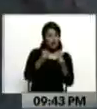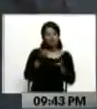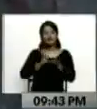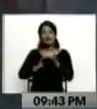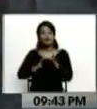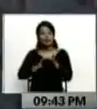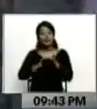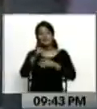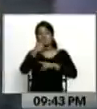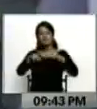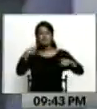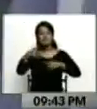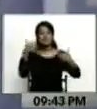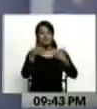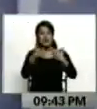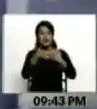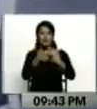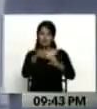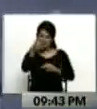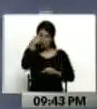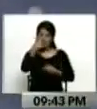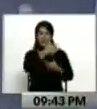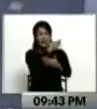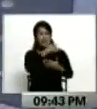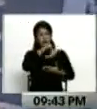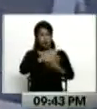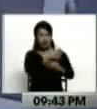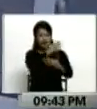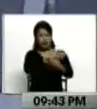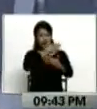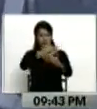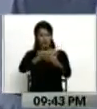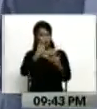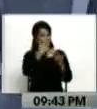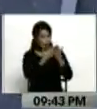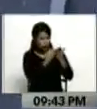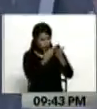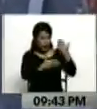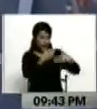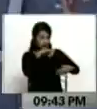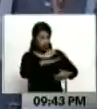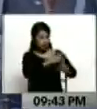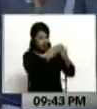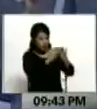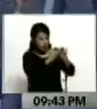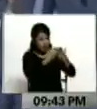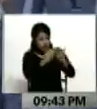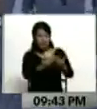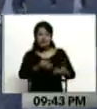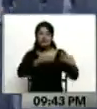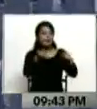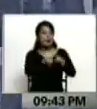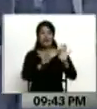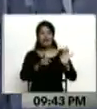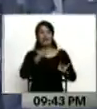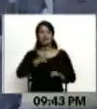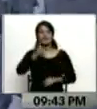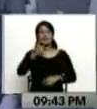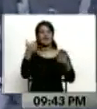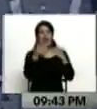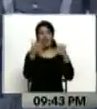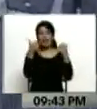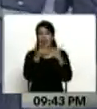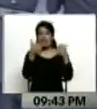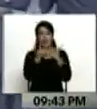guerra eso en la historia también es una constante recorren a la recurren a